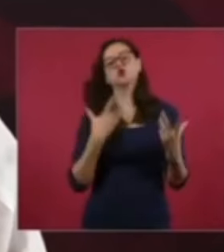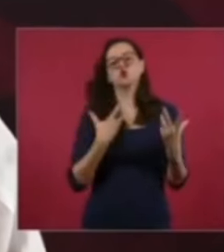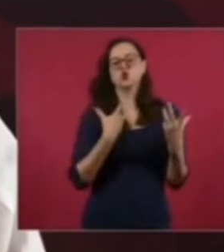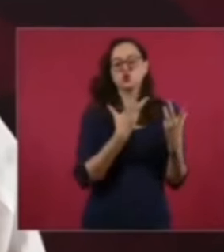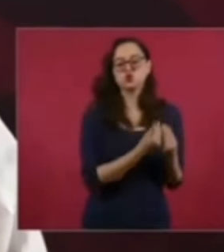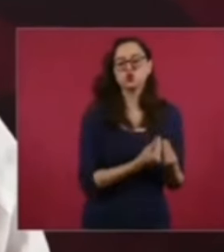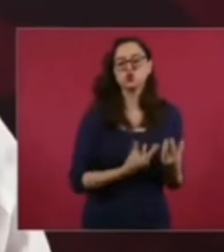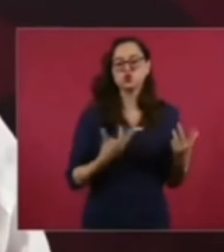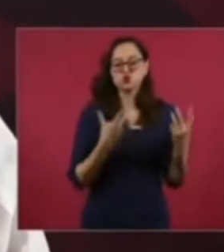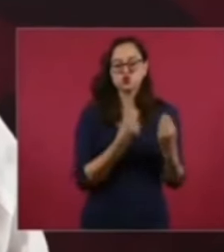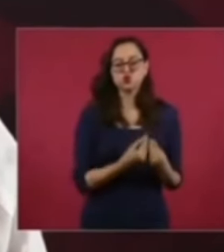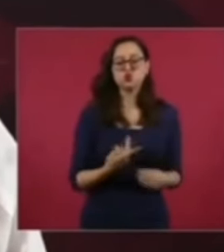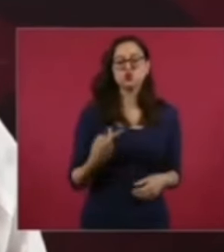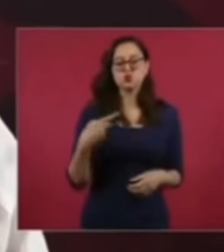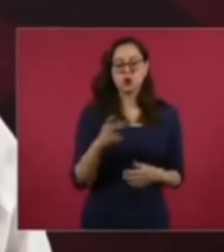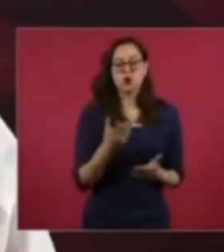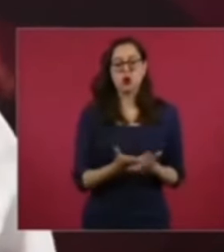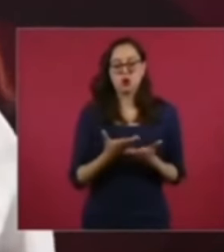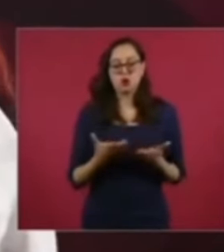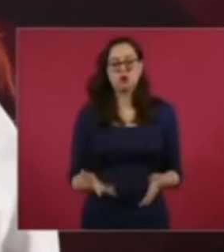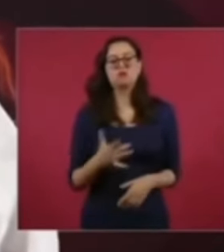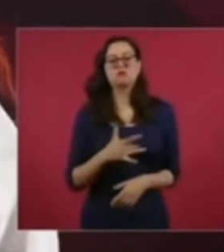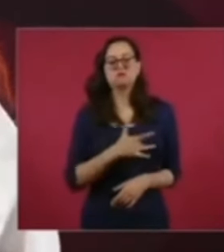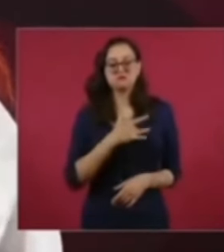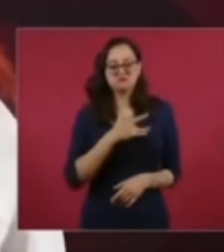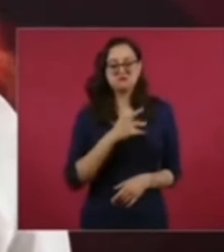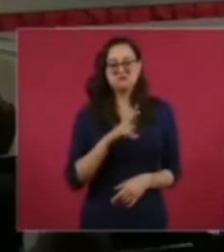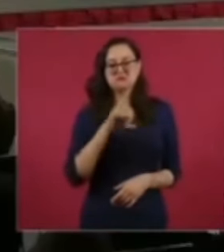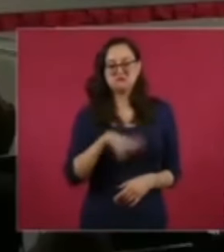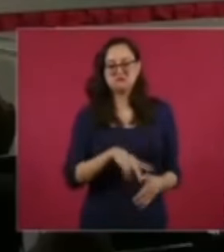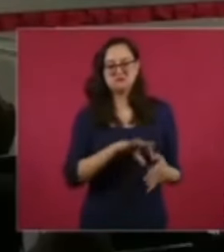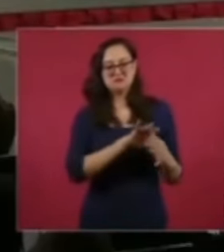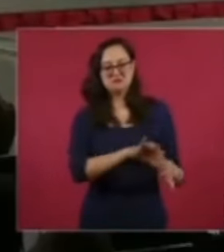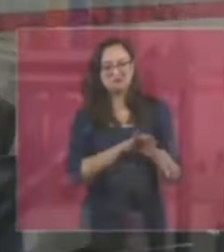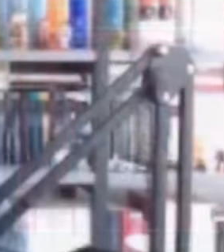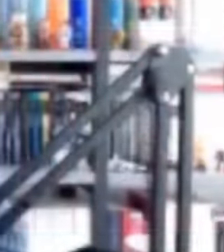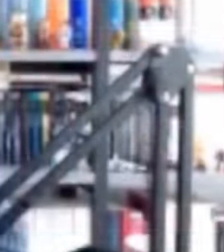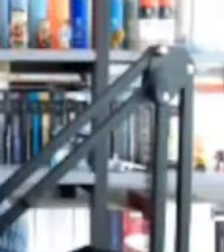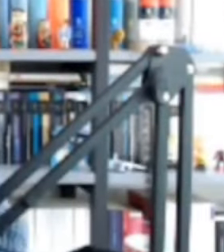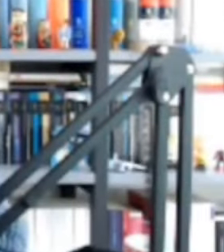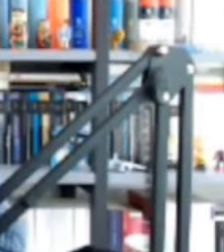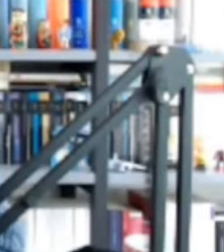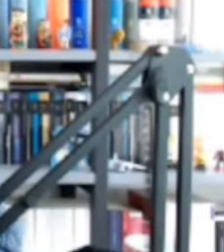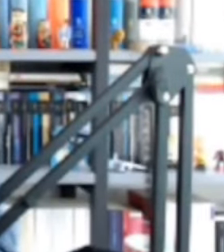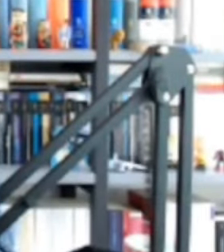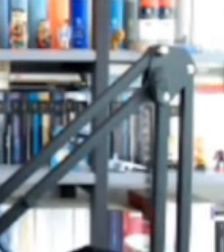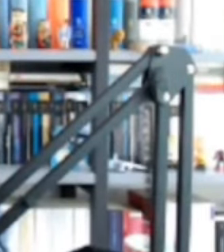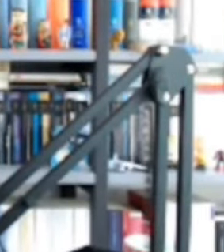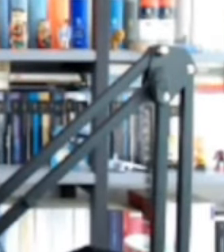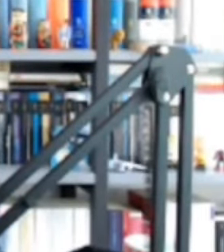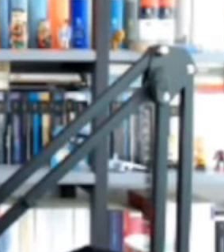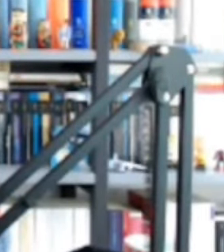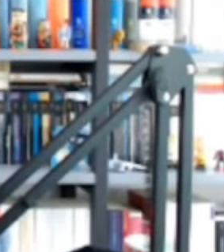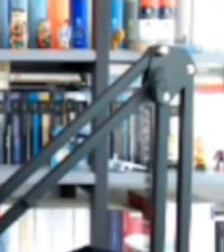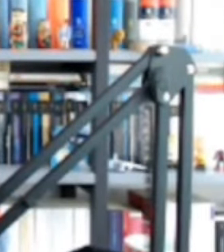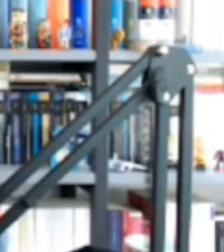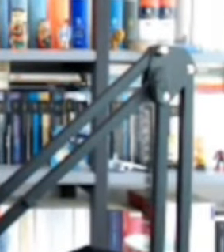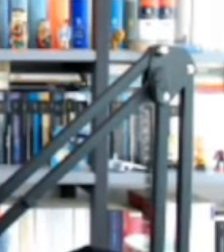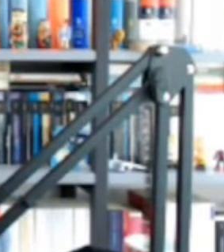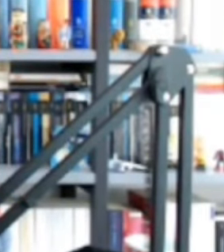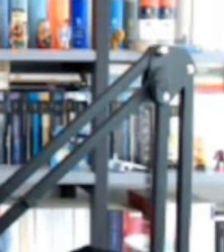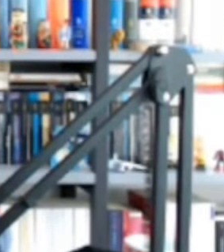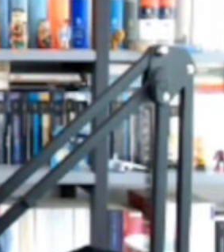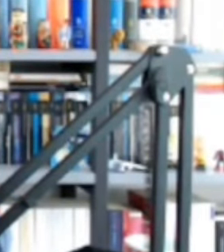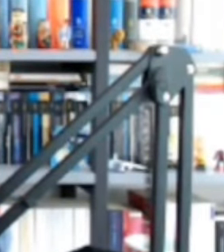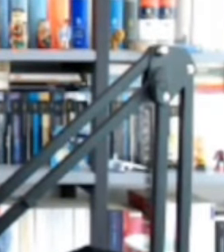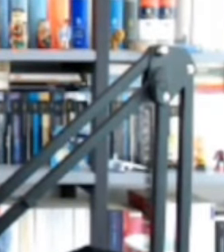florecer en la montaña ruda muy muy emotivo ese discurso a ver si podemos escuchar un fragmento mi